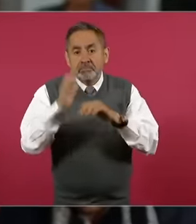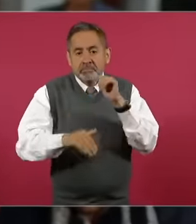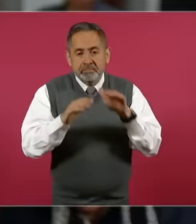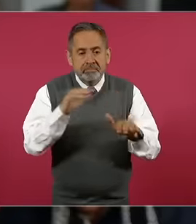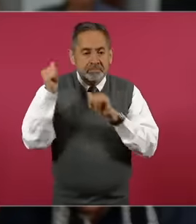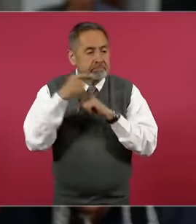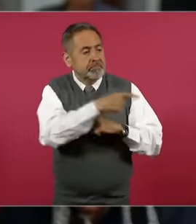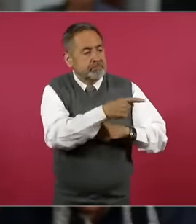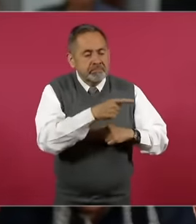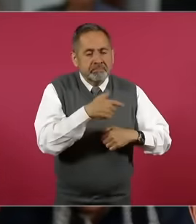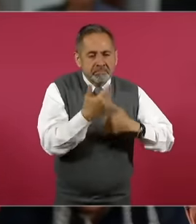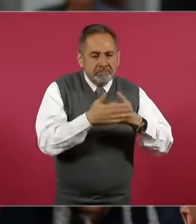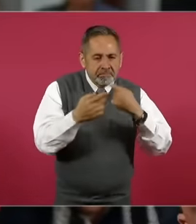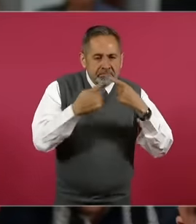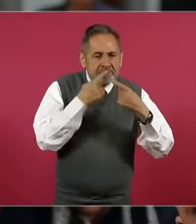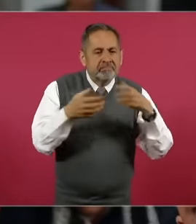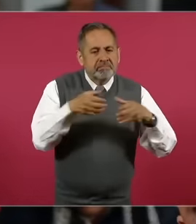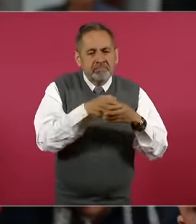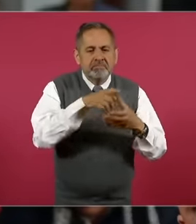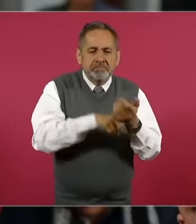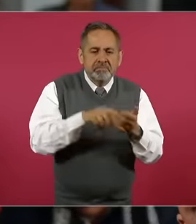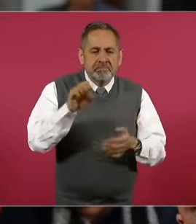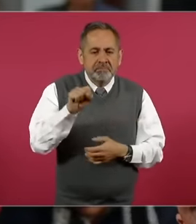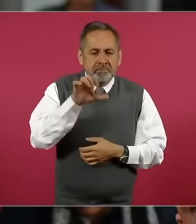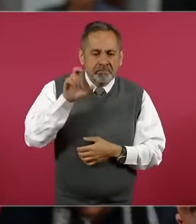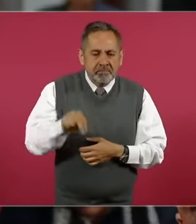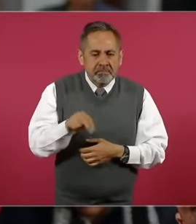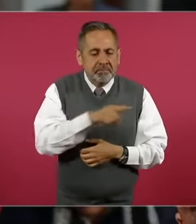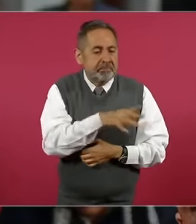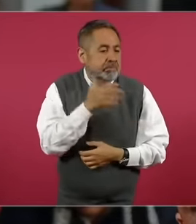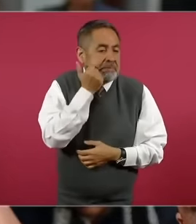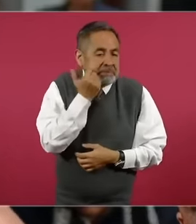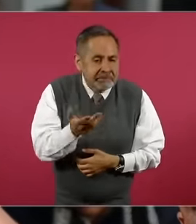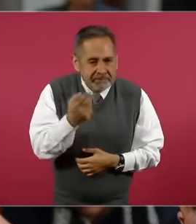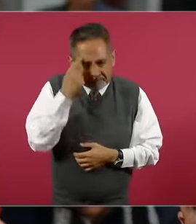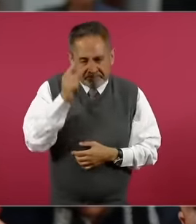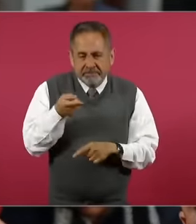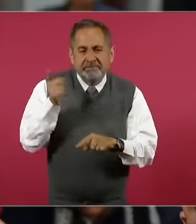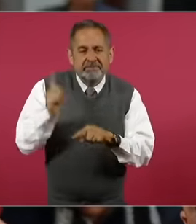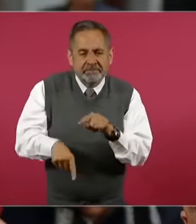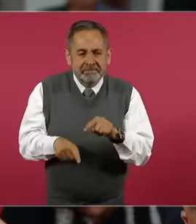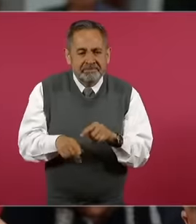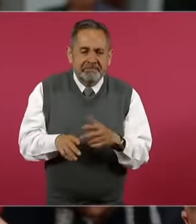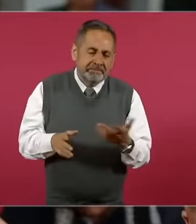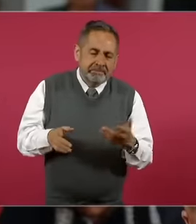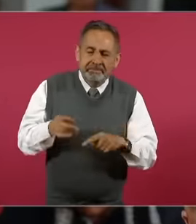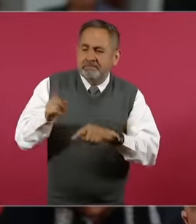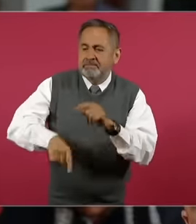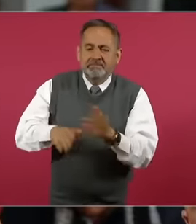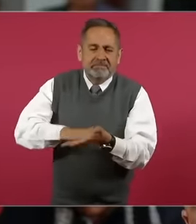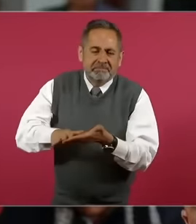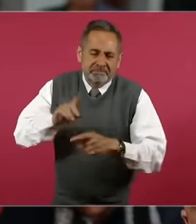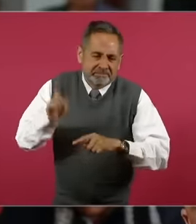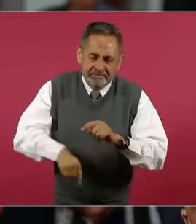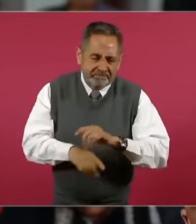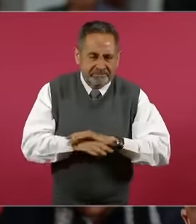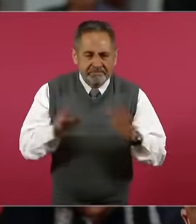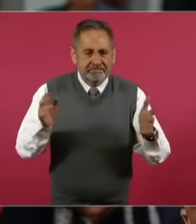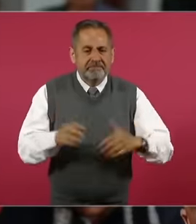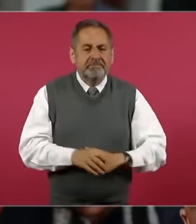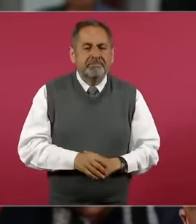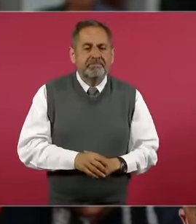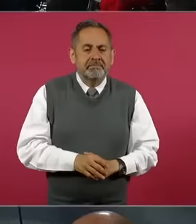pues será discutido en la Suprema Corte con el intento también de ellos de echar abajo la reforma